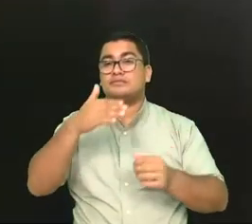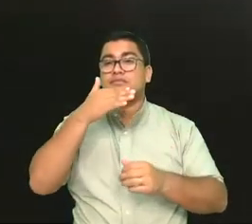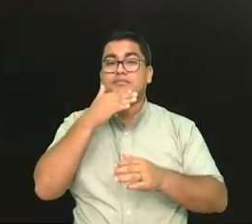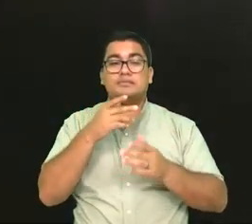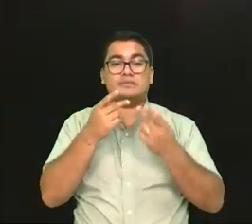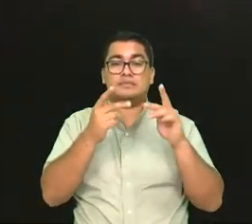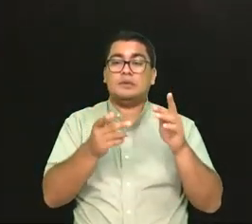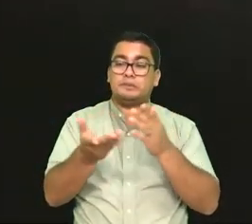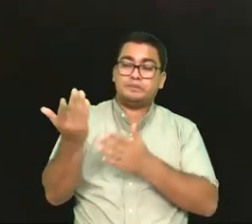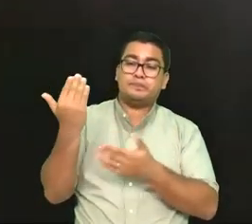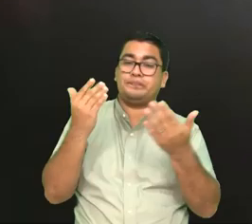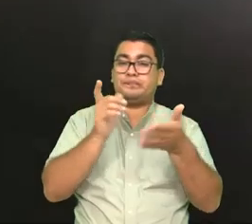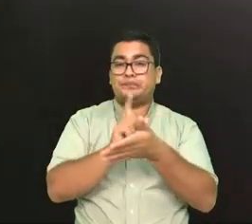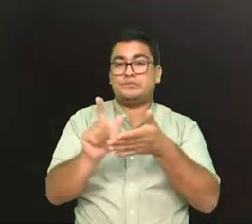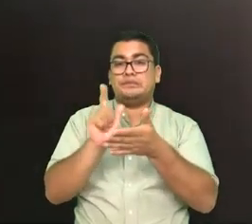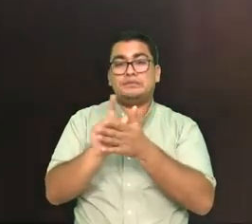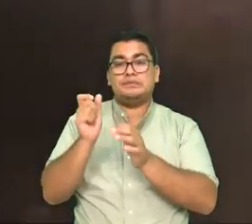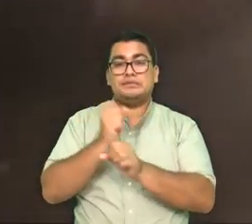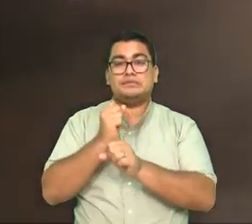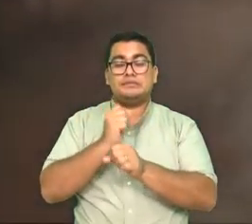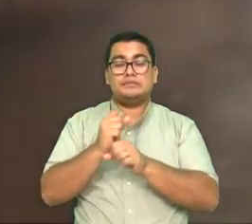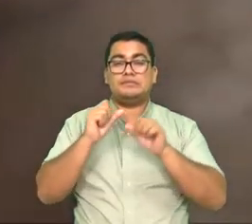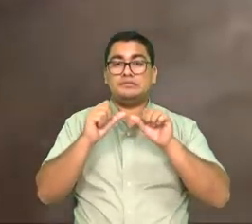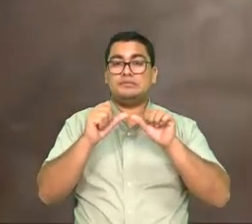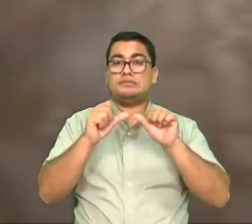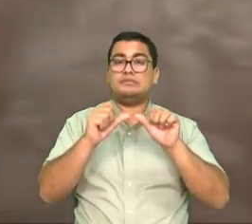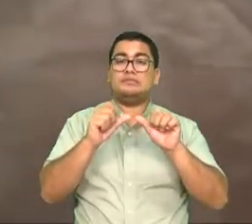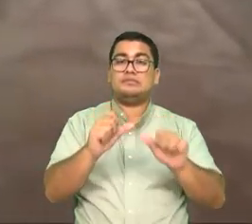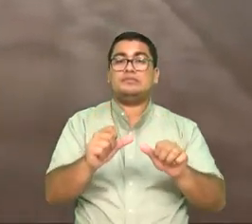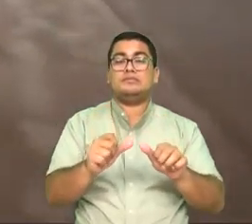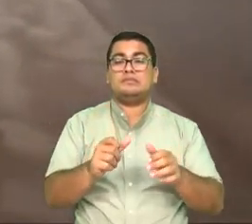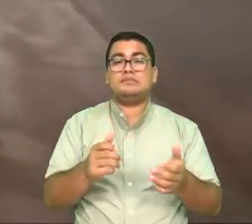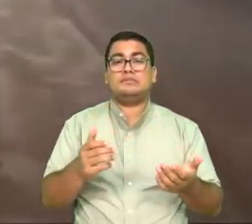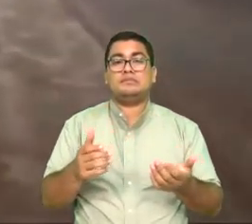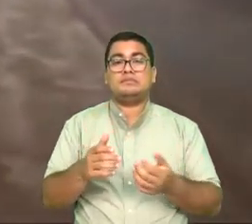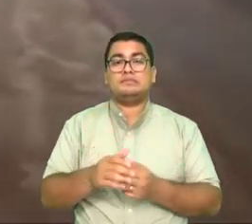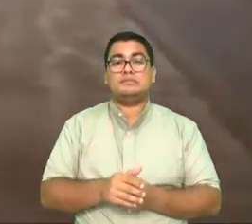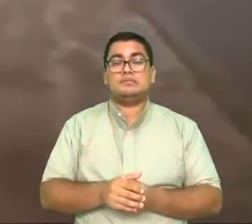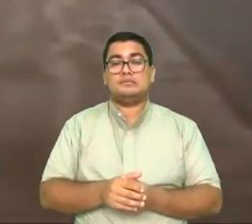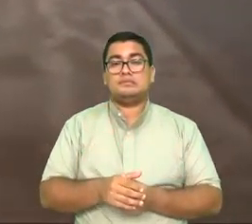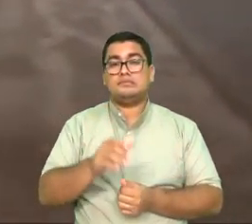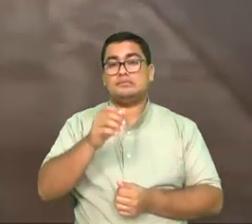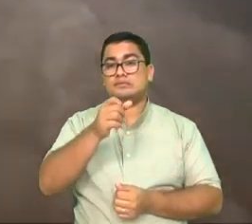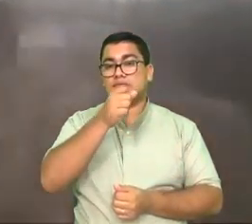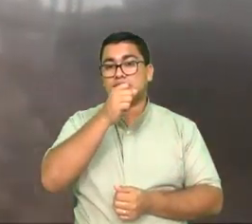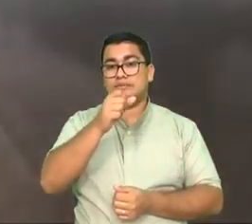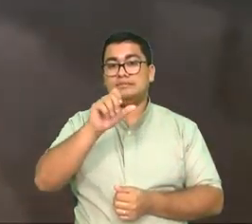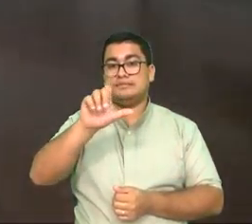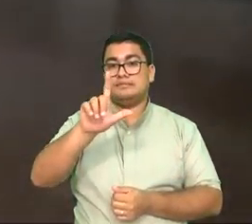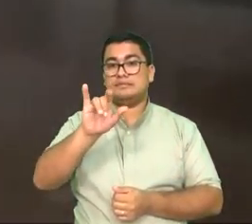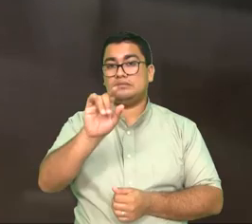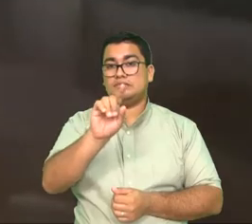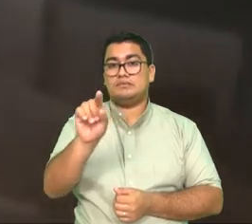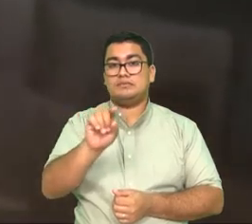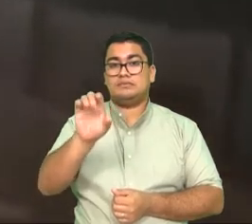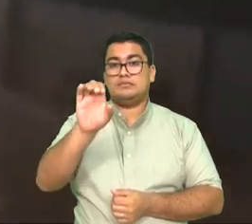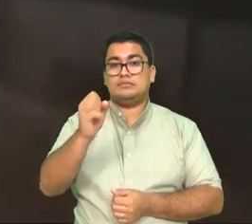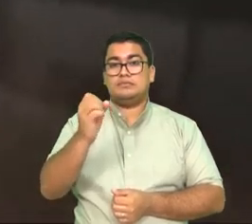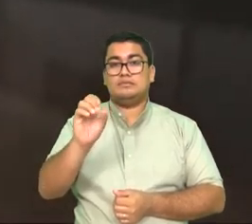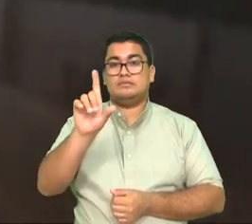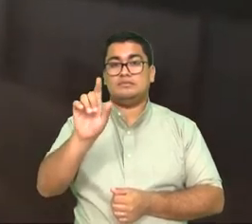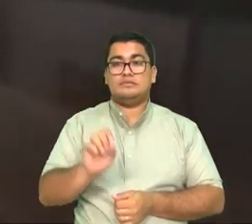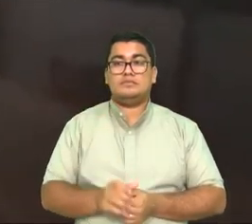levantamiento de afectaciones seguirá aún después que salga del territorio nicaragüense. Con cámara de Ronald Ruiz para el canal parlamentario,